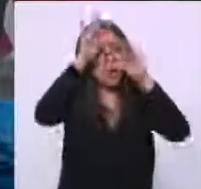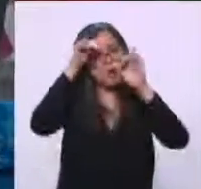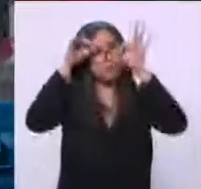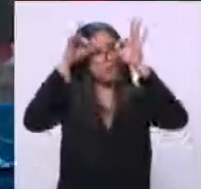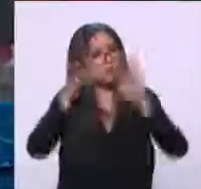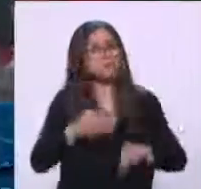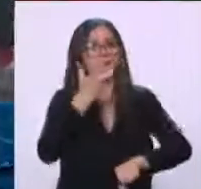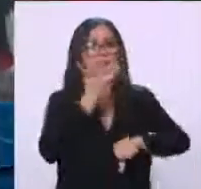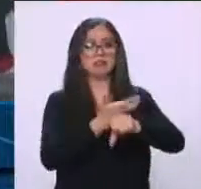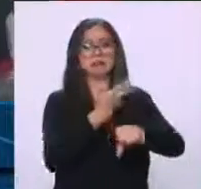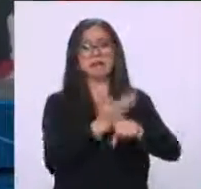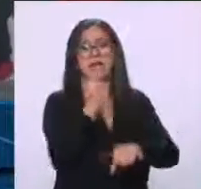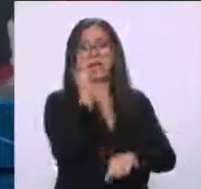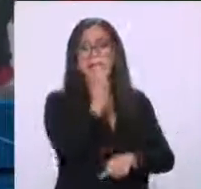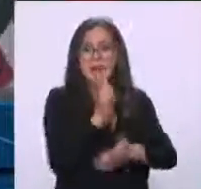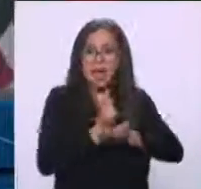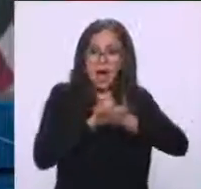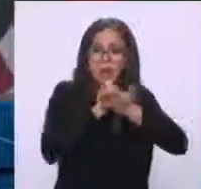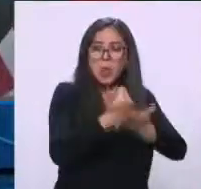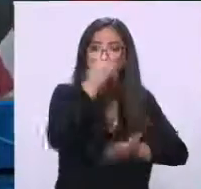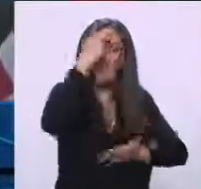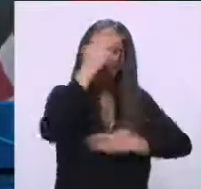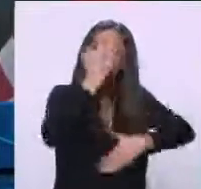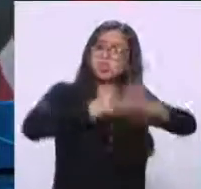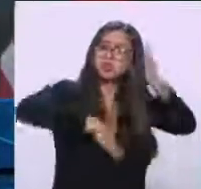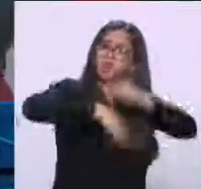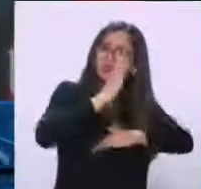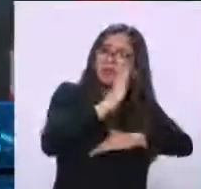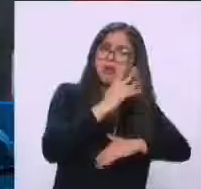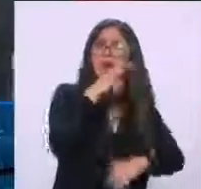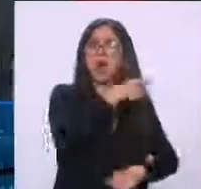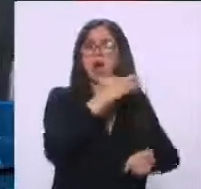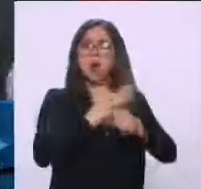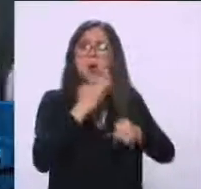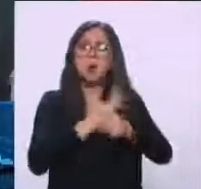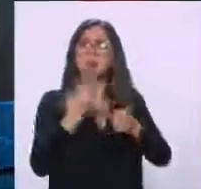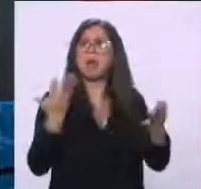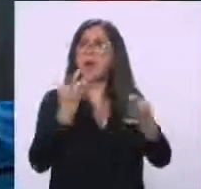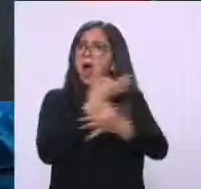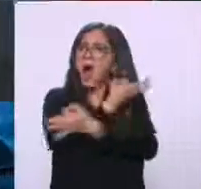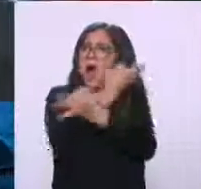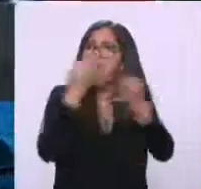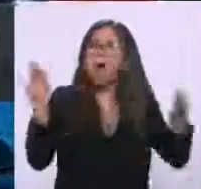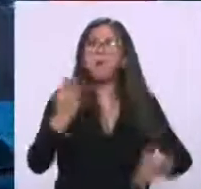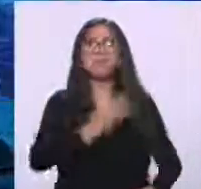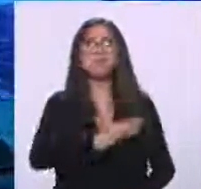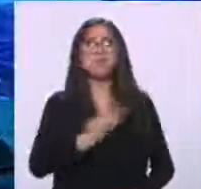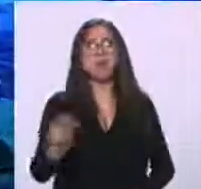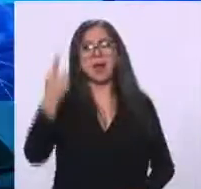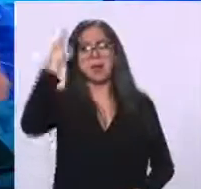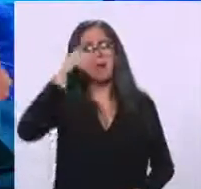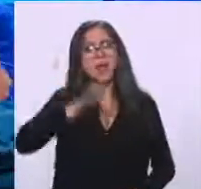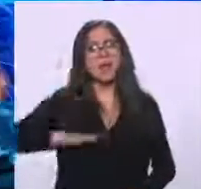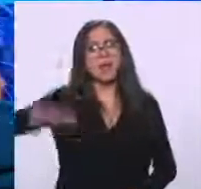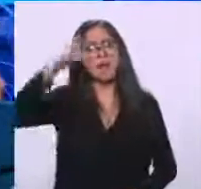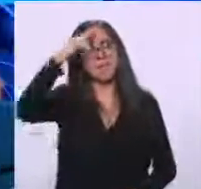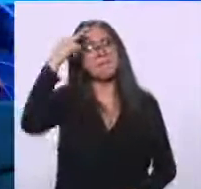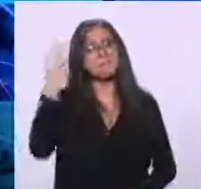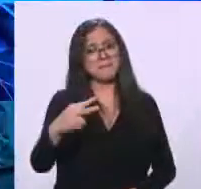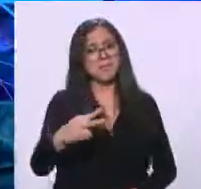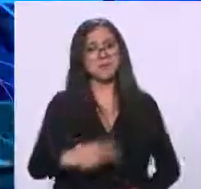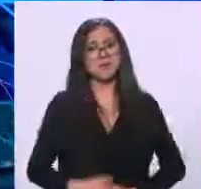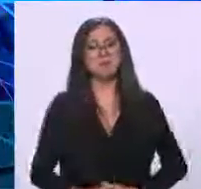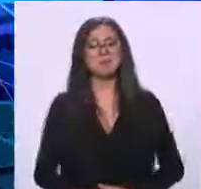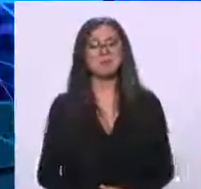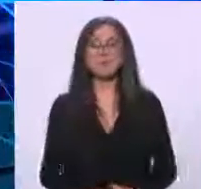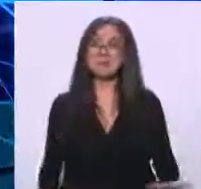dé con el presidente López Obrador es muy buena noticia para todos los mexicanos. Así es, mientras mejor nos llevemos con los Estados Unidos,